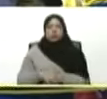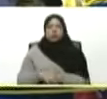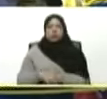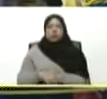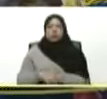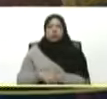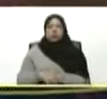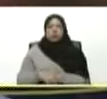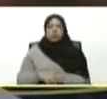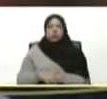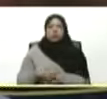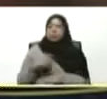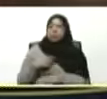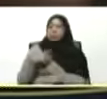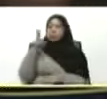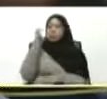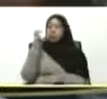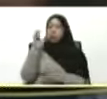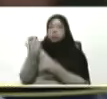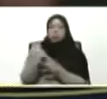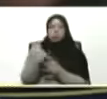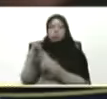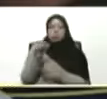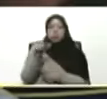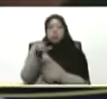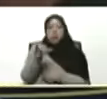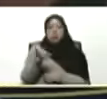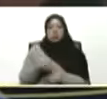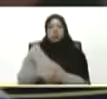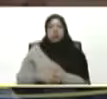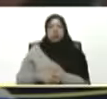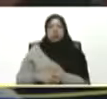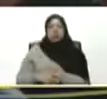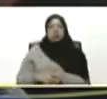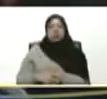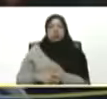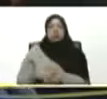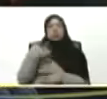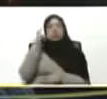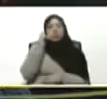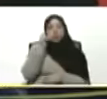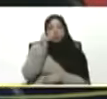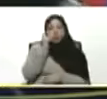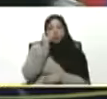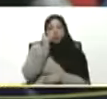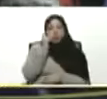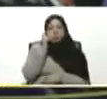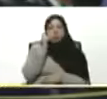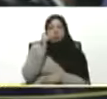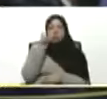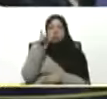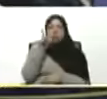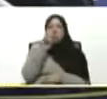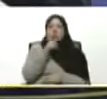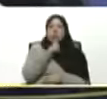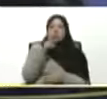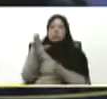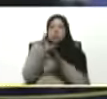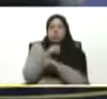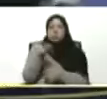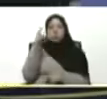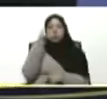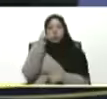y no podía escuchar la música de Ali. Y llegó un día una noche de un día,